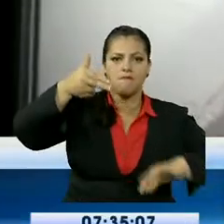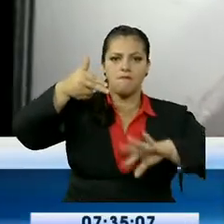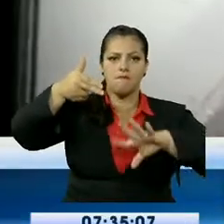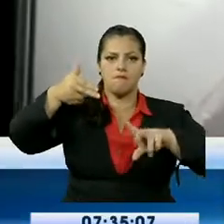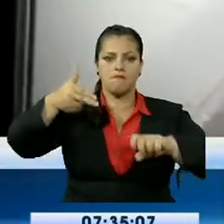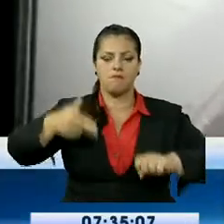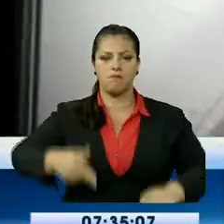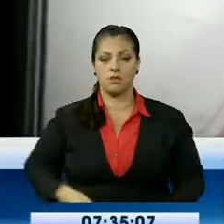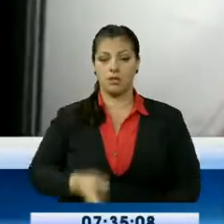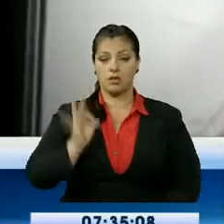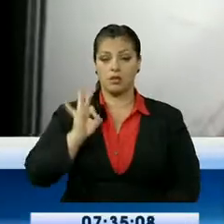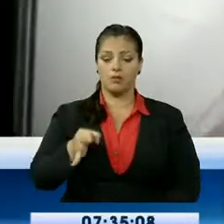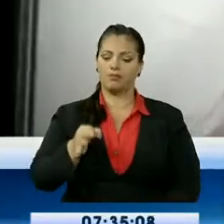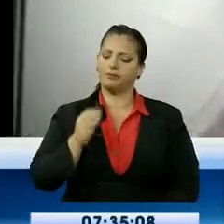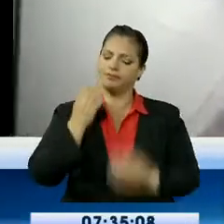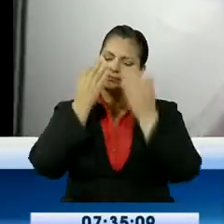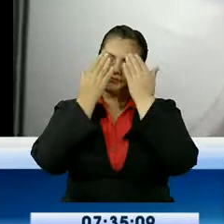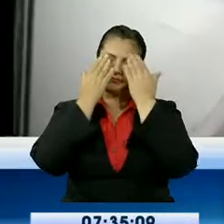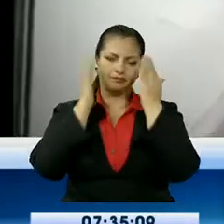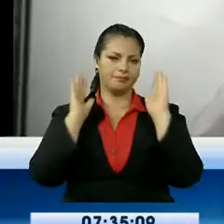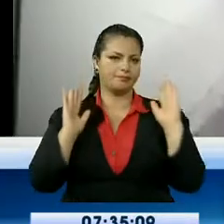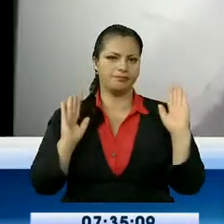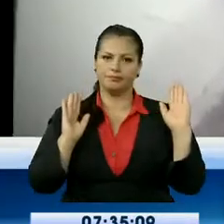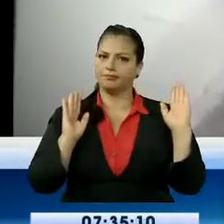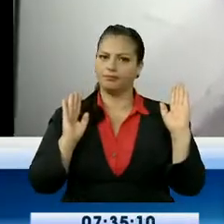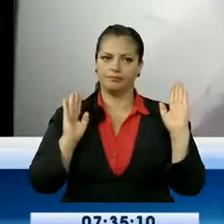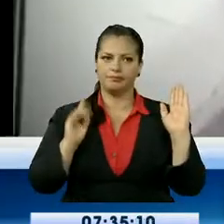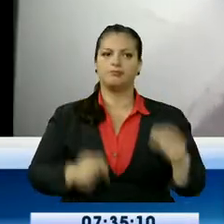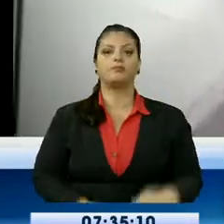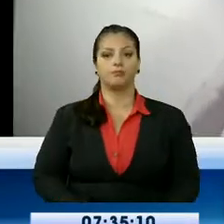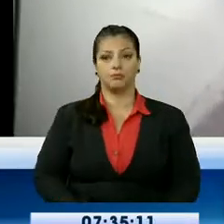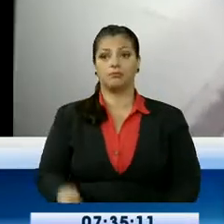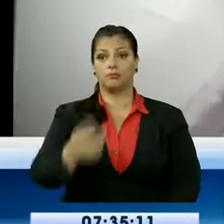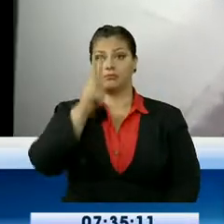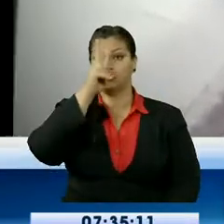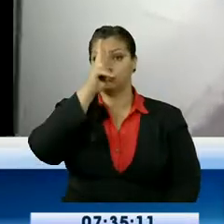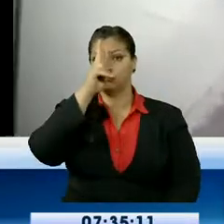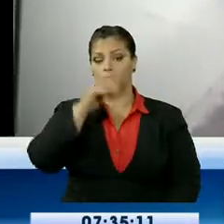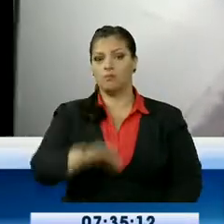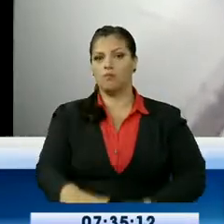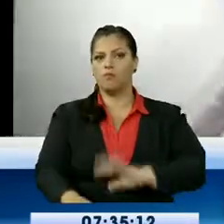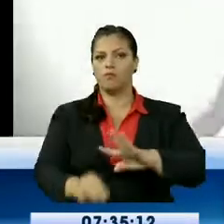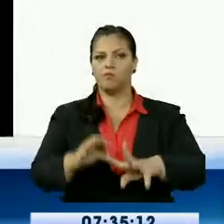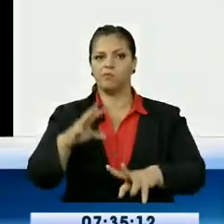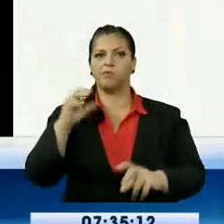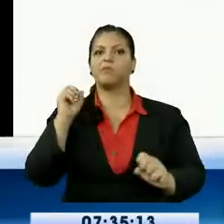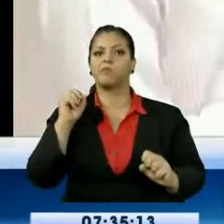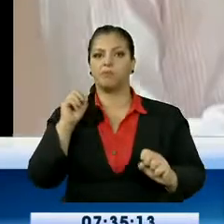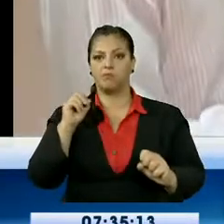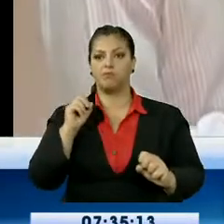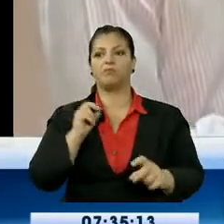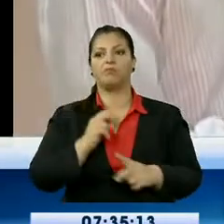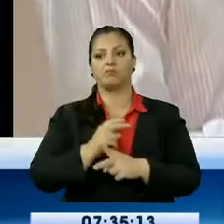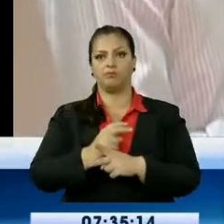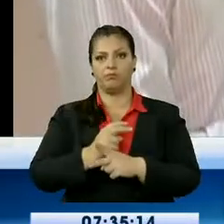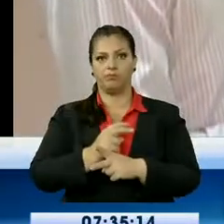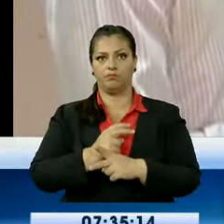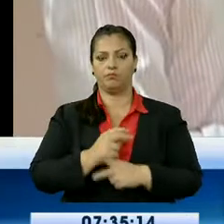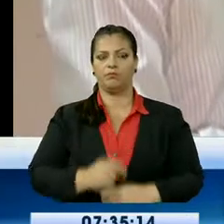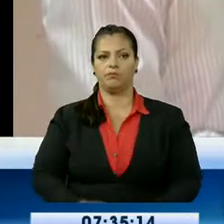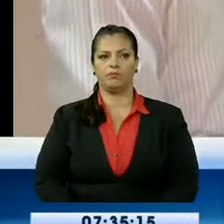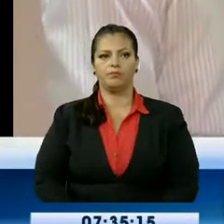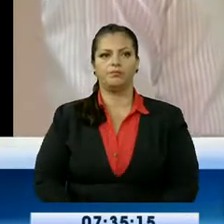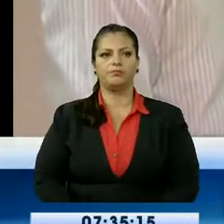sin conciencia, pero ellos saben que el ilícito que lo están cometiendo siempre tendrá consecuencias. El oficial también asegura